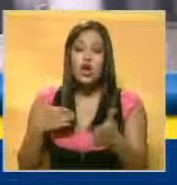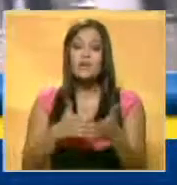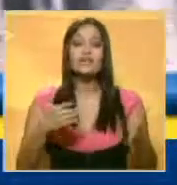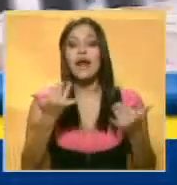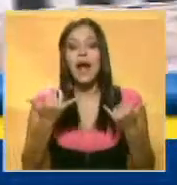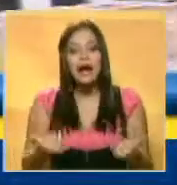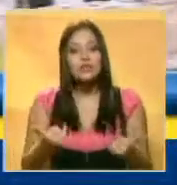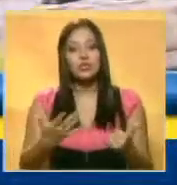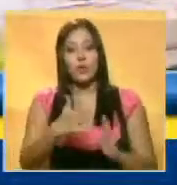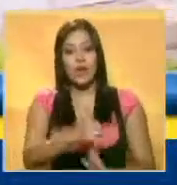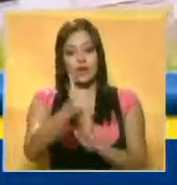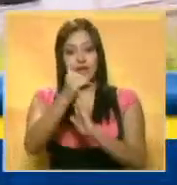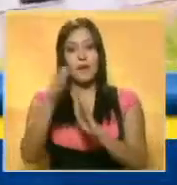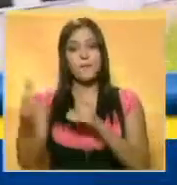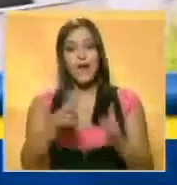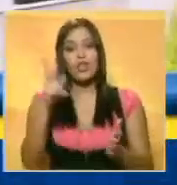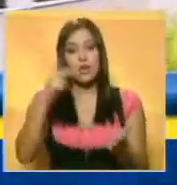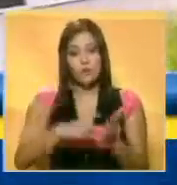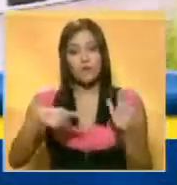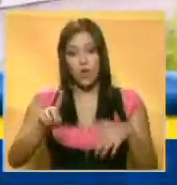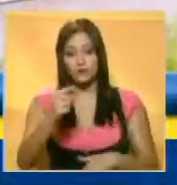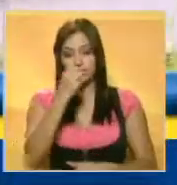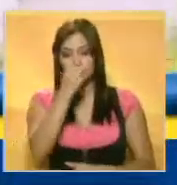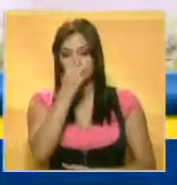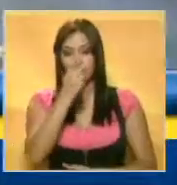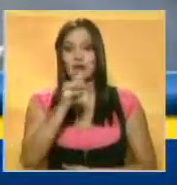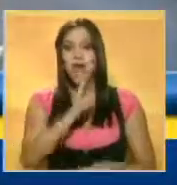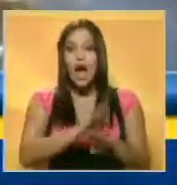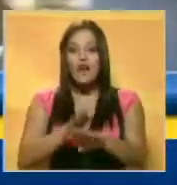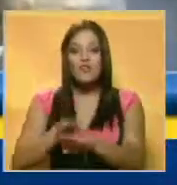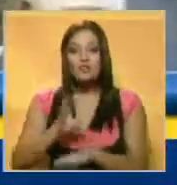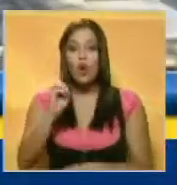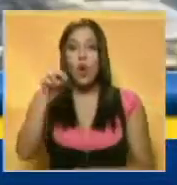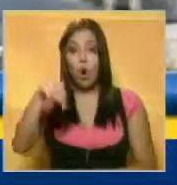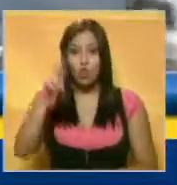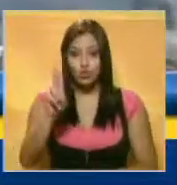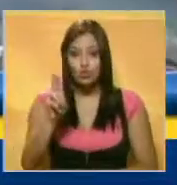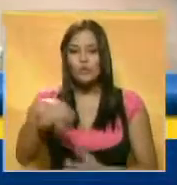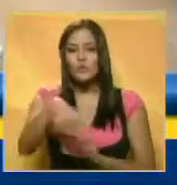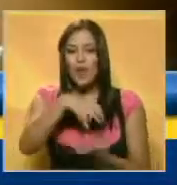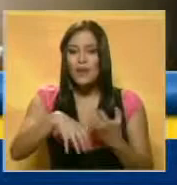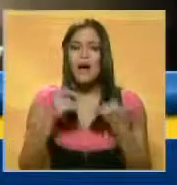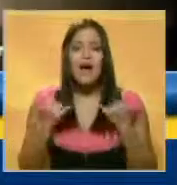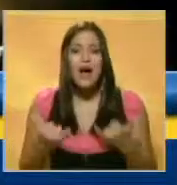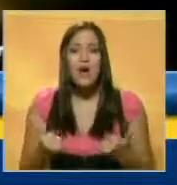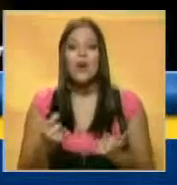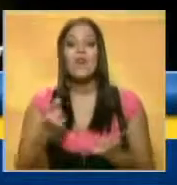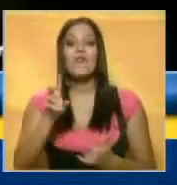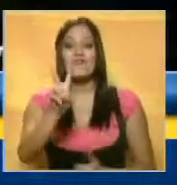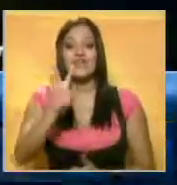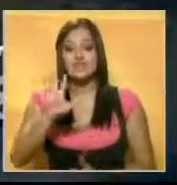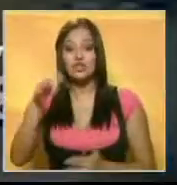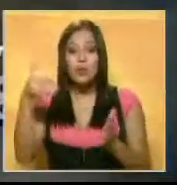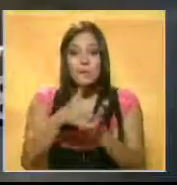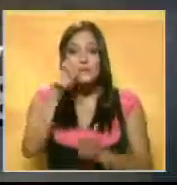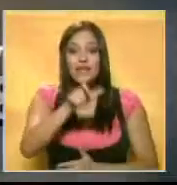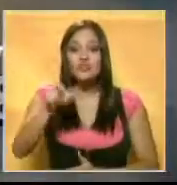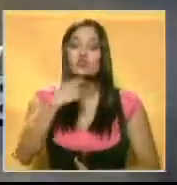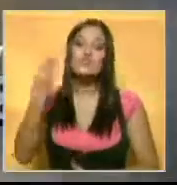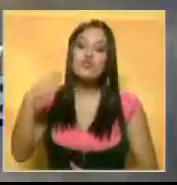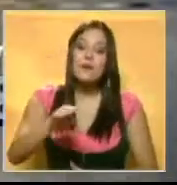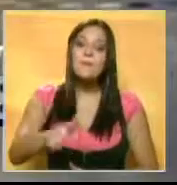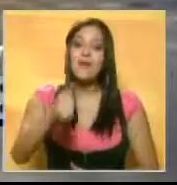bachata en marzo de 2011 según datos de Naciones Unidas el conflicto ha dejado hasta ahora unos 25 mil muertos